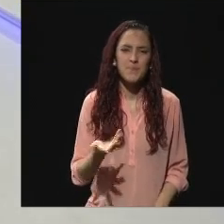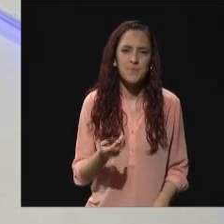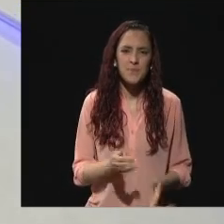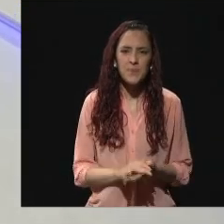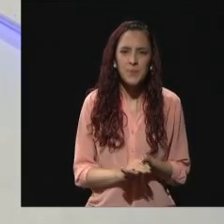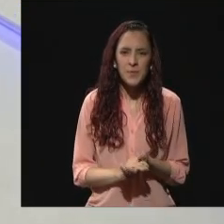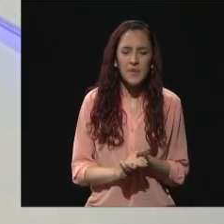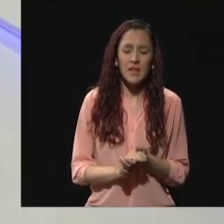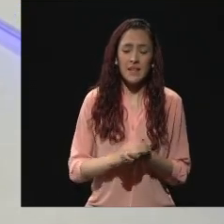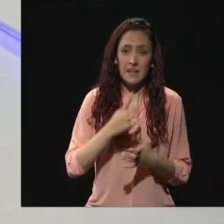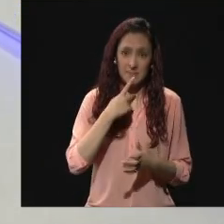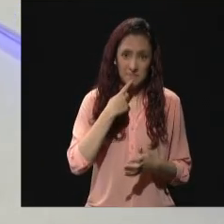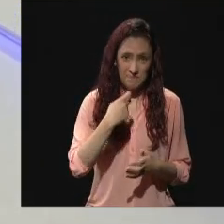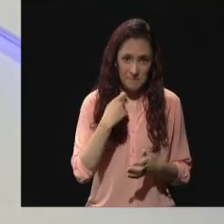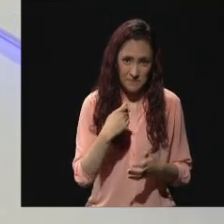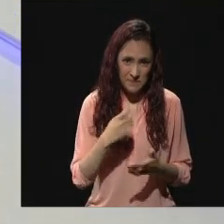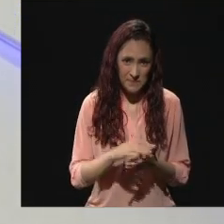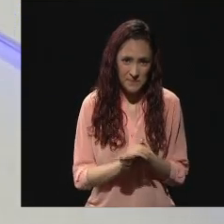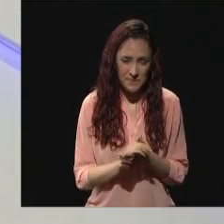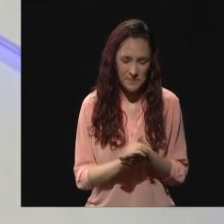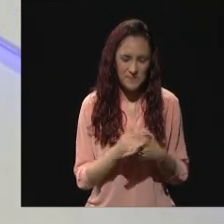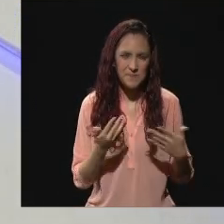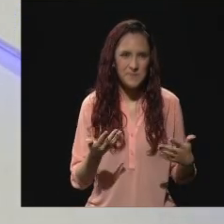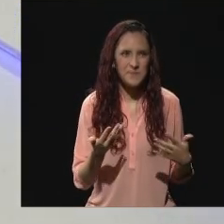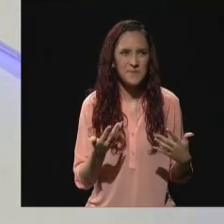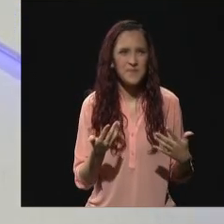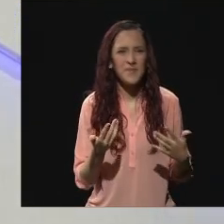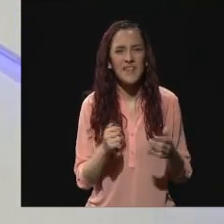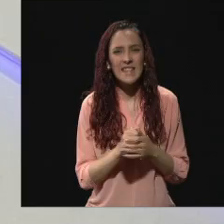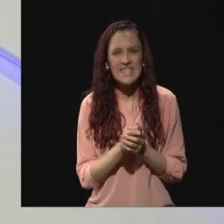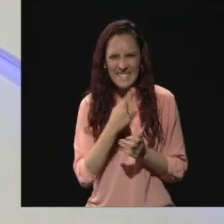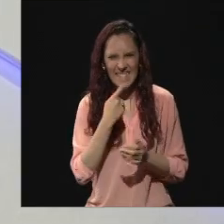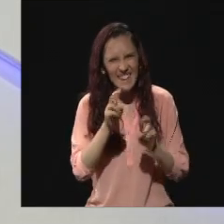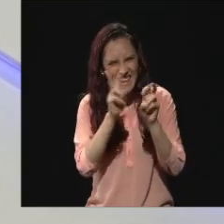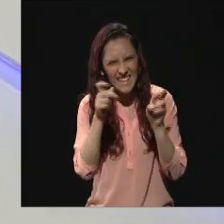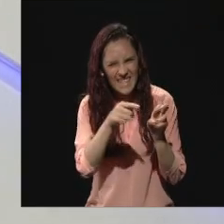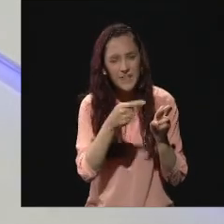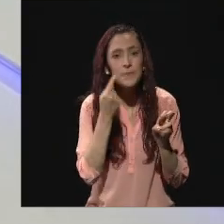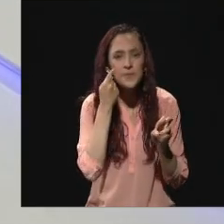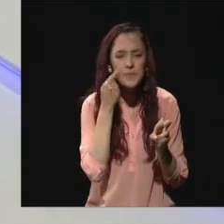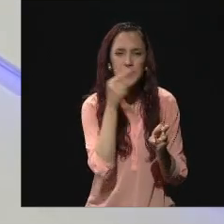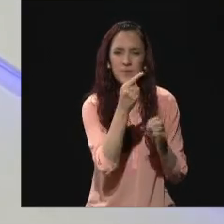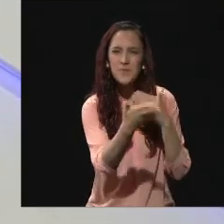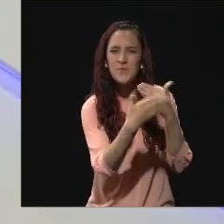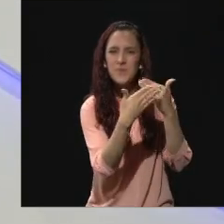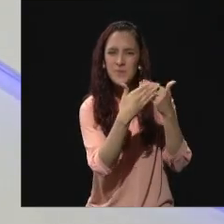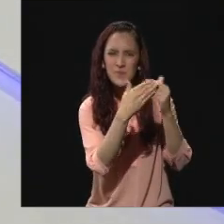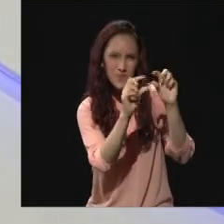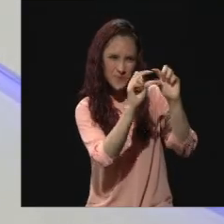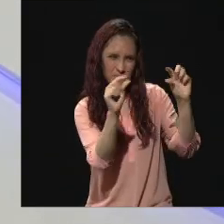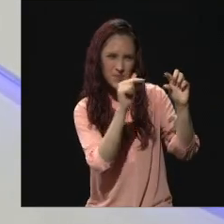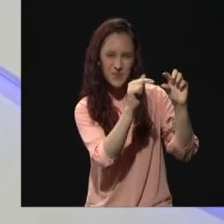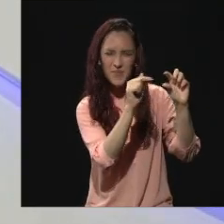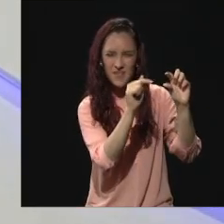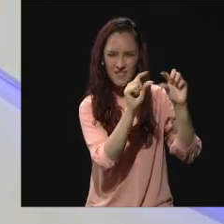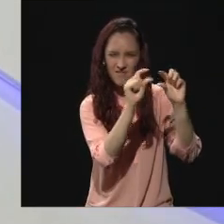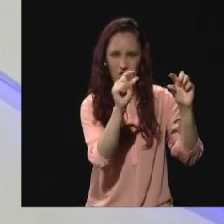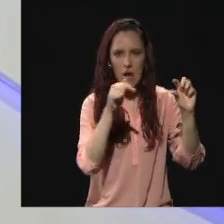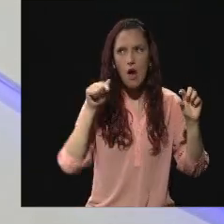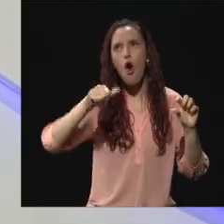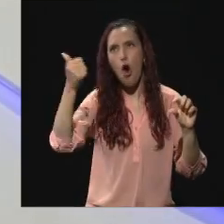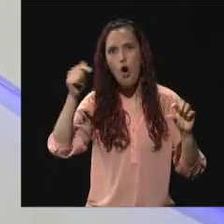complejo el tema porque nosotros somos energía pero quiero entenderlo los los medidores inteligentes como los he conocido en otros lados no en colombia